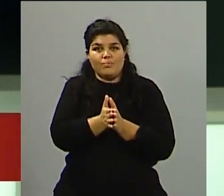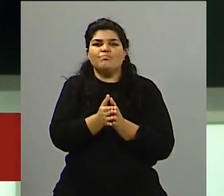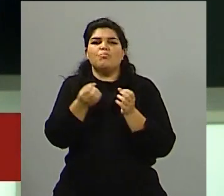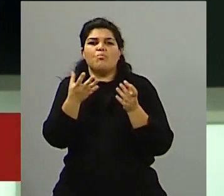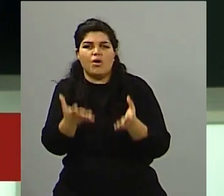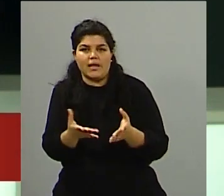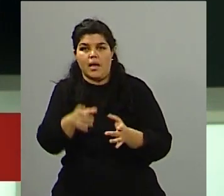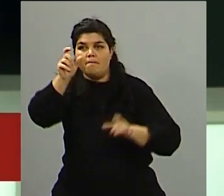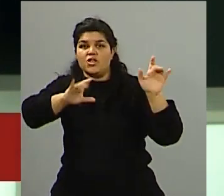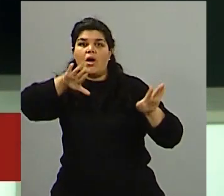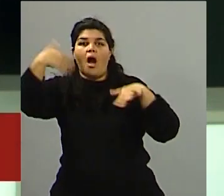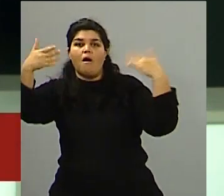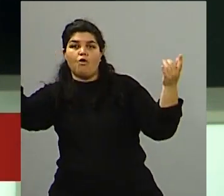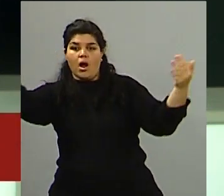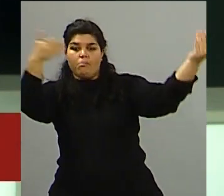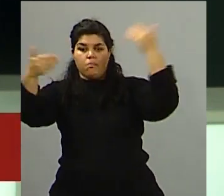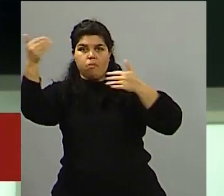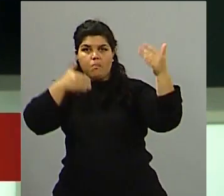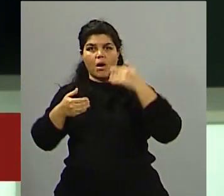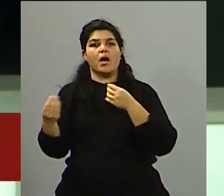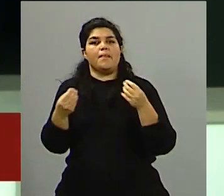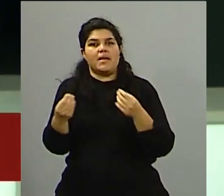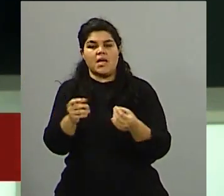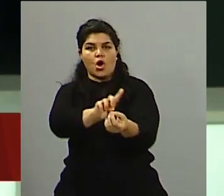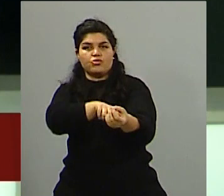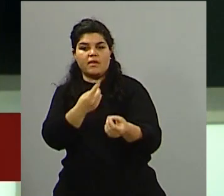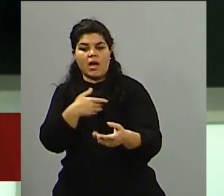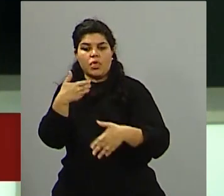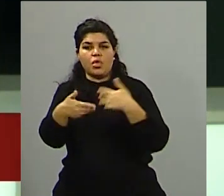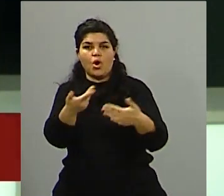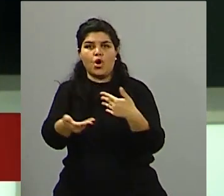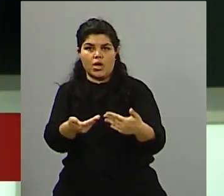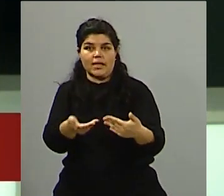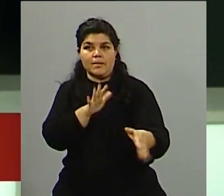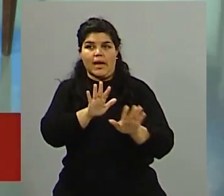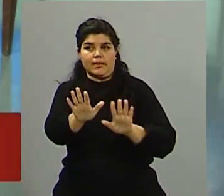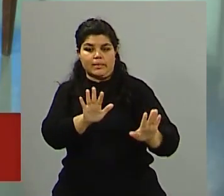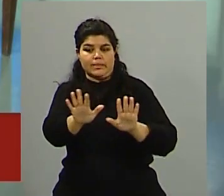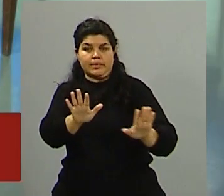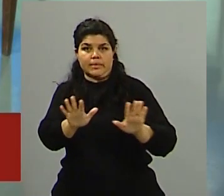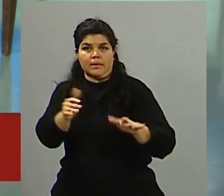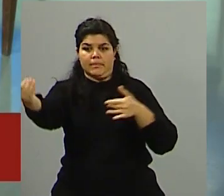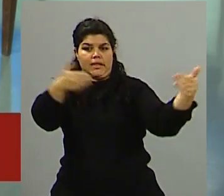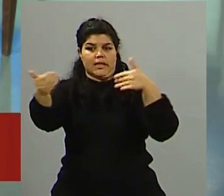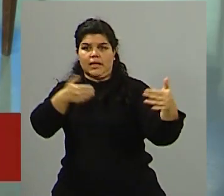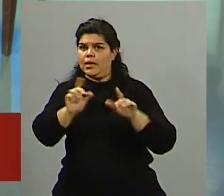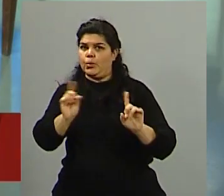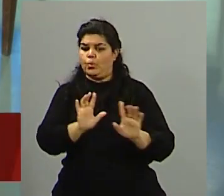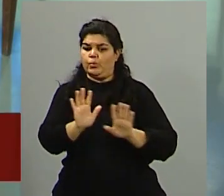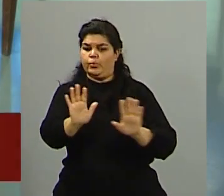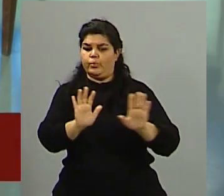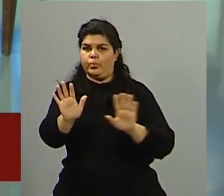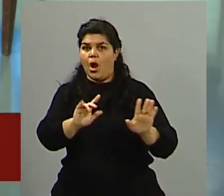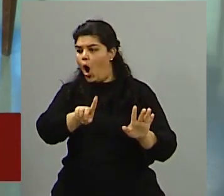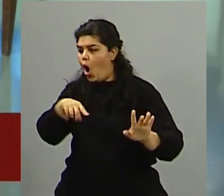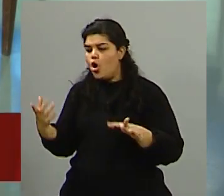porque los conservadores, en la medida que se van haciendo más fuertes, van a ir reteniendo la llegada de los inmigrantes, ¿sí? Y en el cambio, la otra mirada,